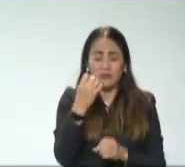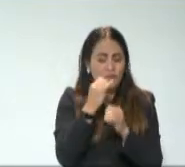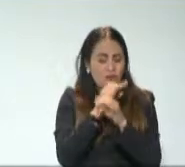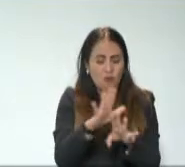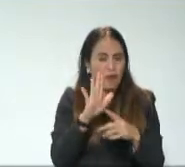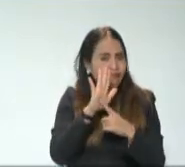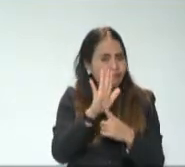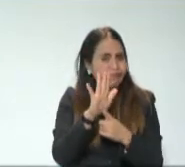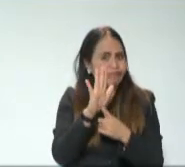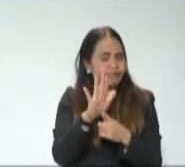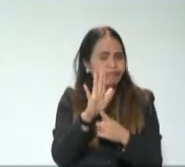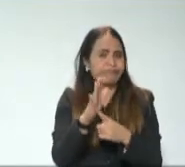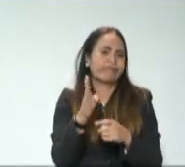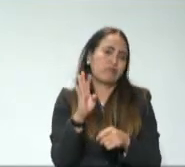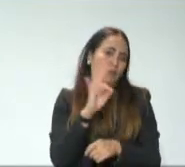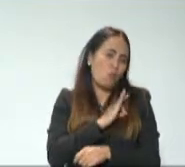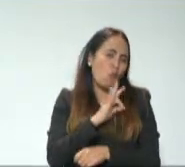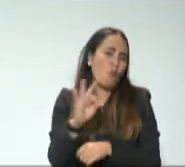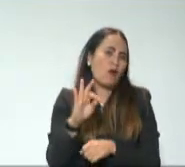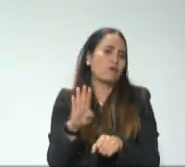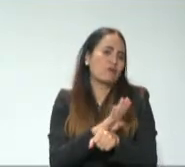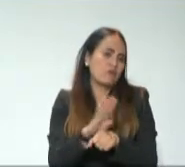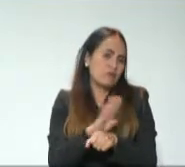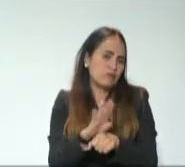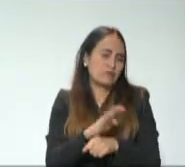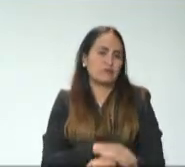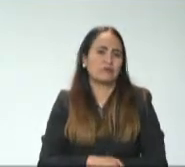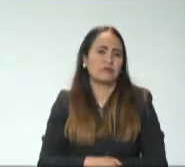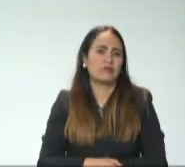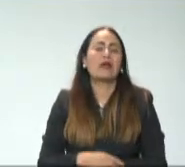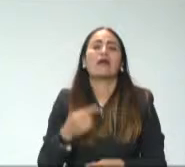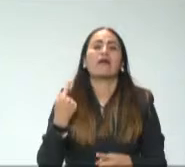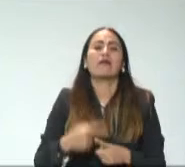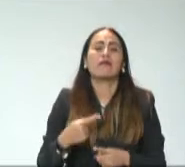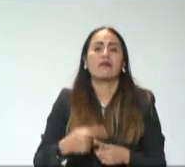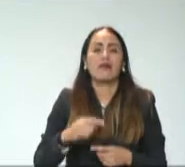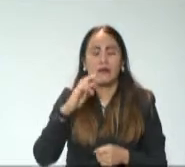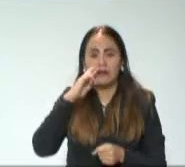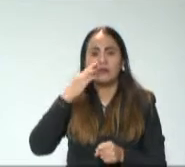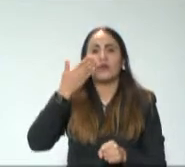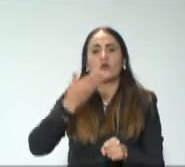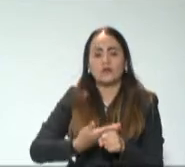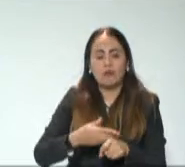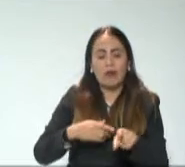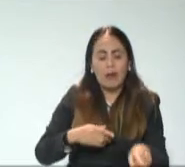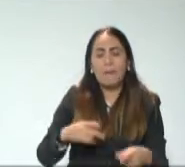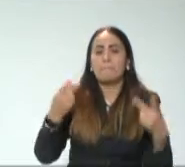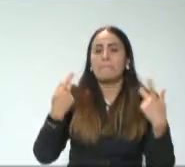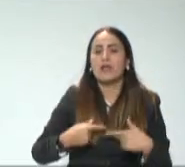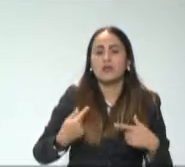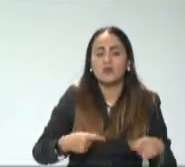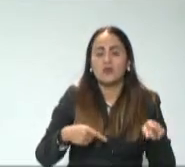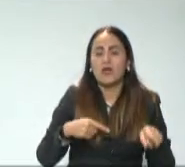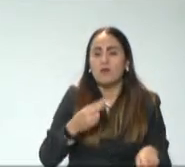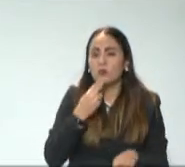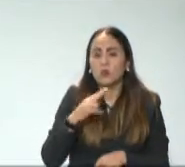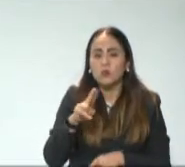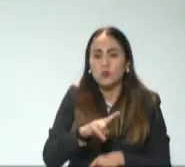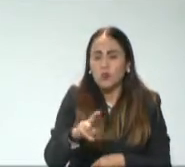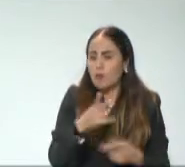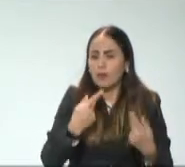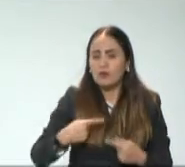ver quién más puede fiscalizar mejor que el usuario quién más que la